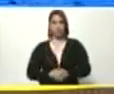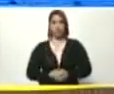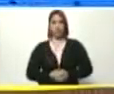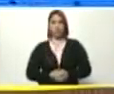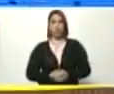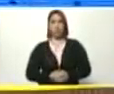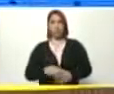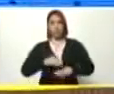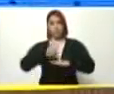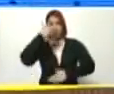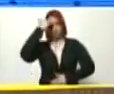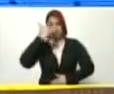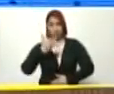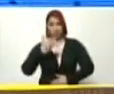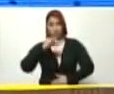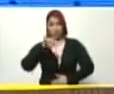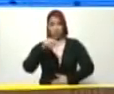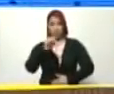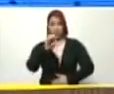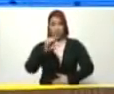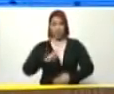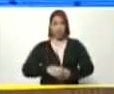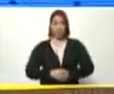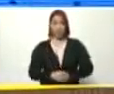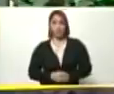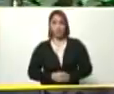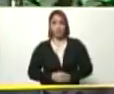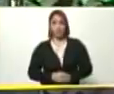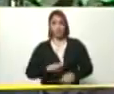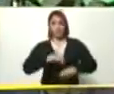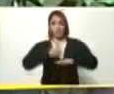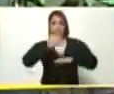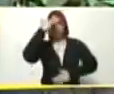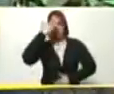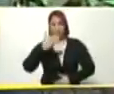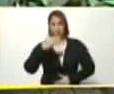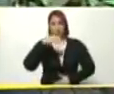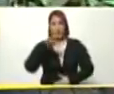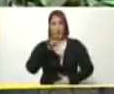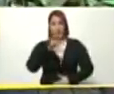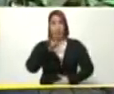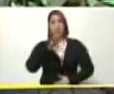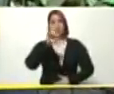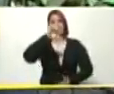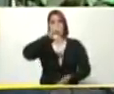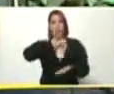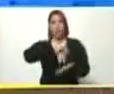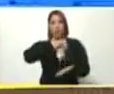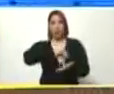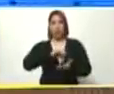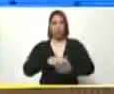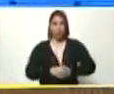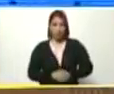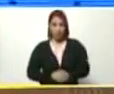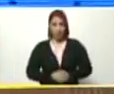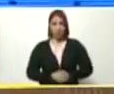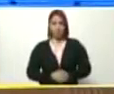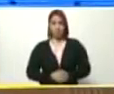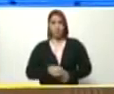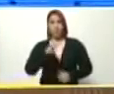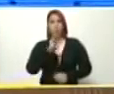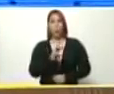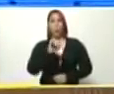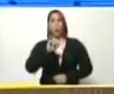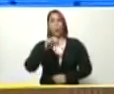El mayor general José Antonio Murga Batista, comandante de la región central. El mayor general Winder